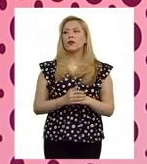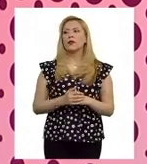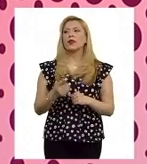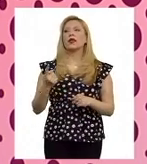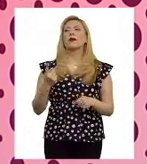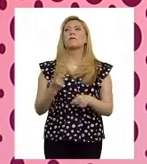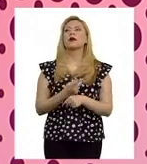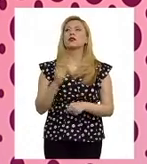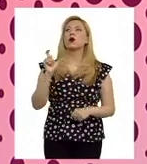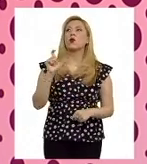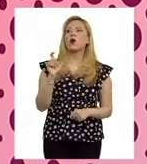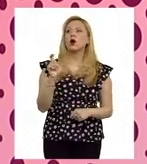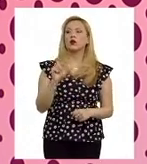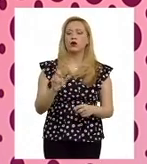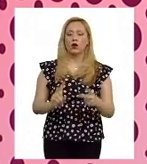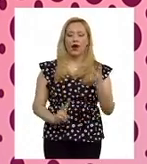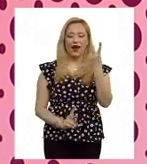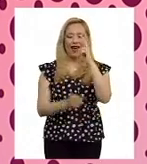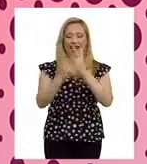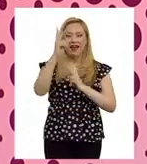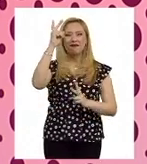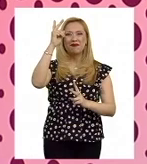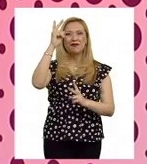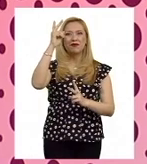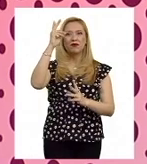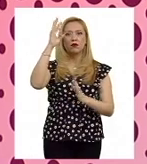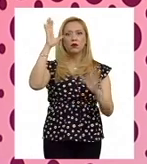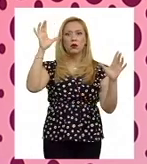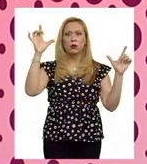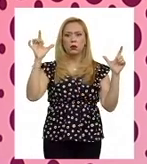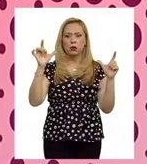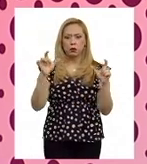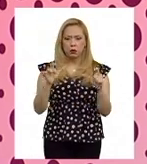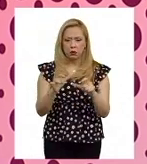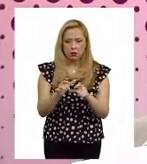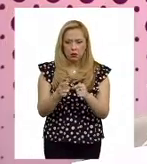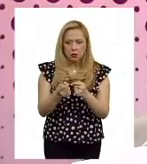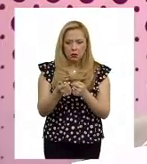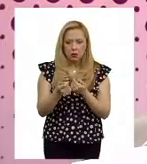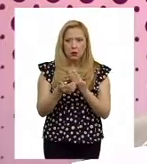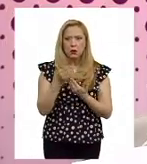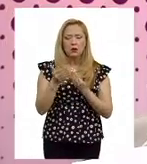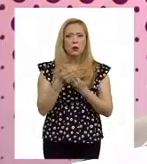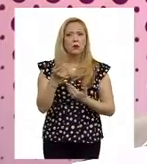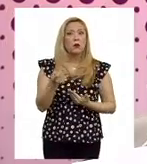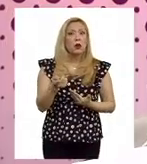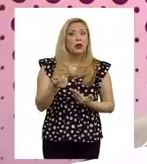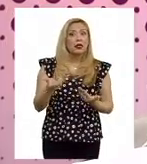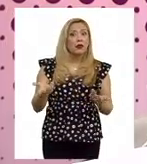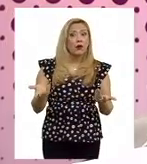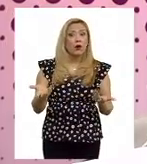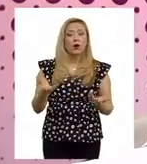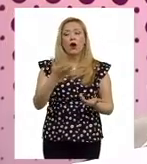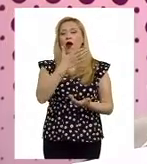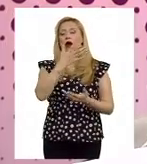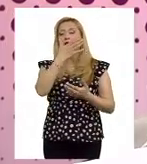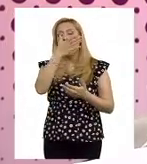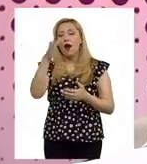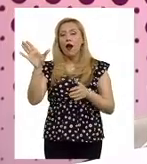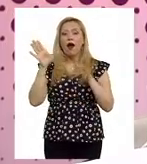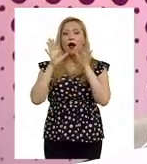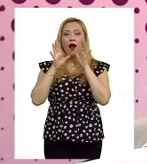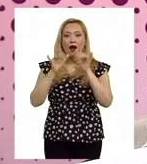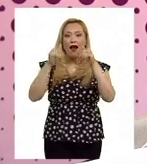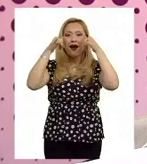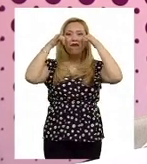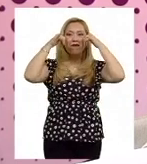pasa cuando las cosechas se disminuyen, afectan la agricultura, el ganado, y por eso